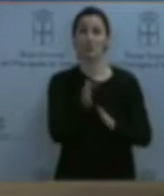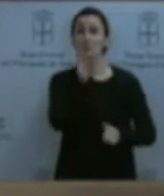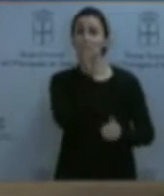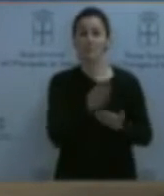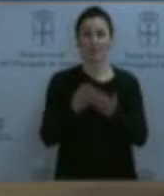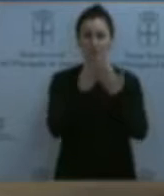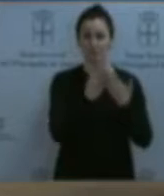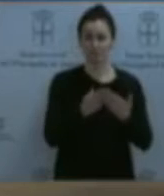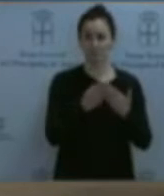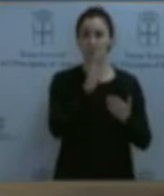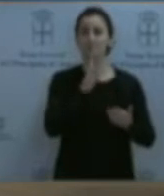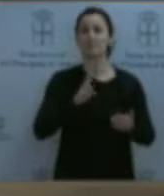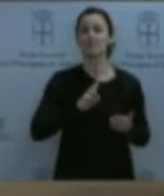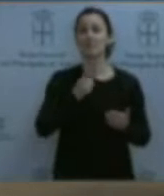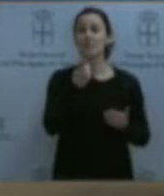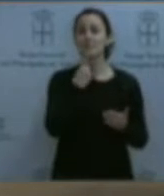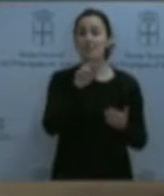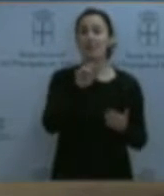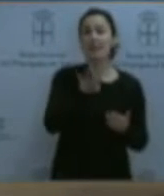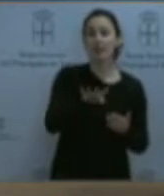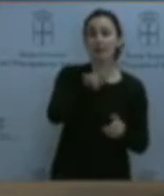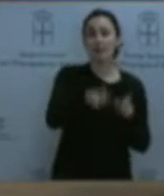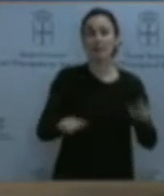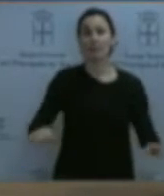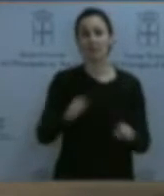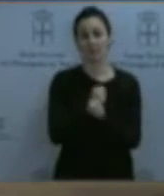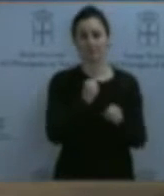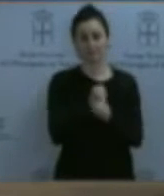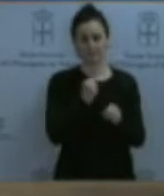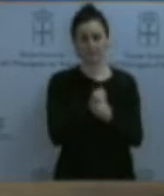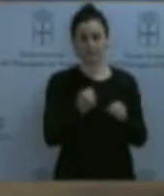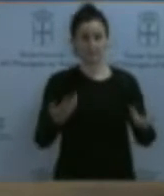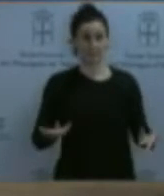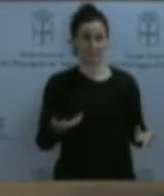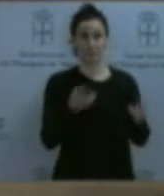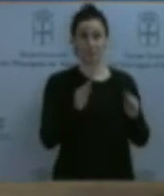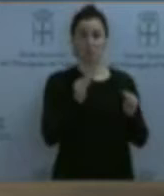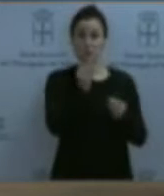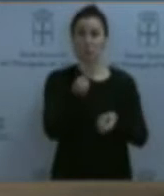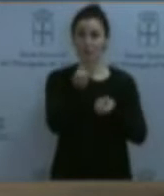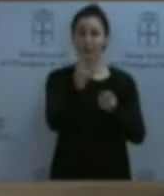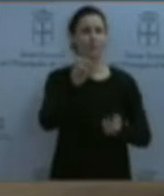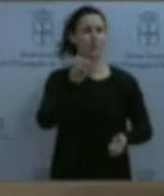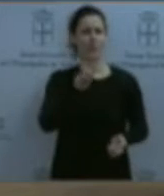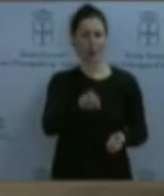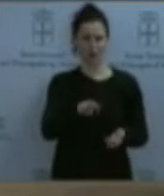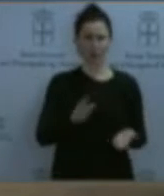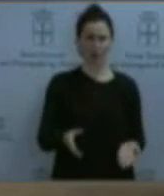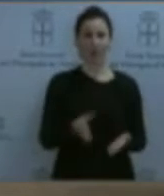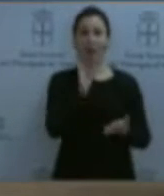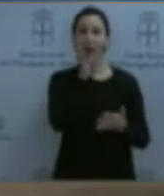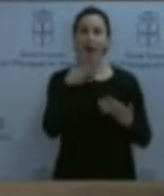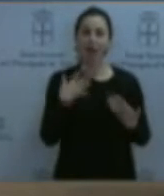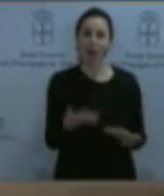dice que tienen a 15 personas trabajando. Según mis datos, no, son 12. Ahora mismo